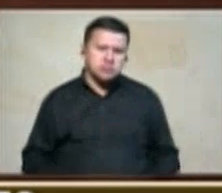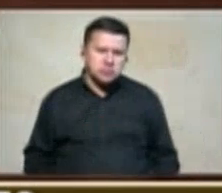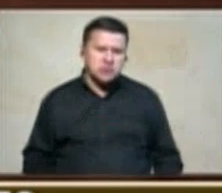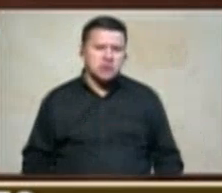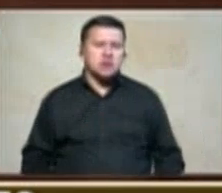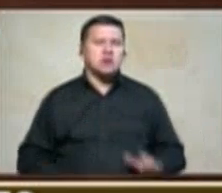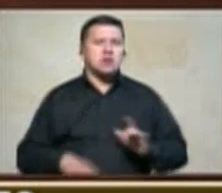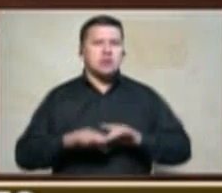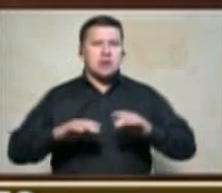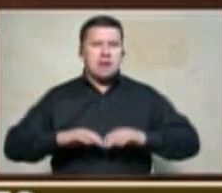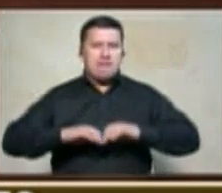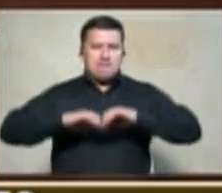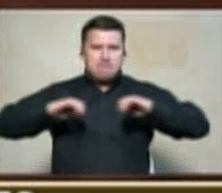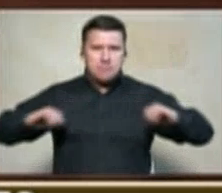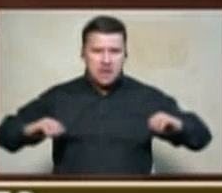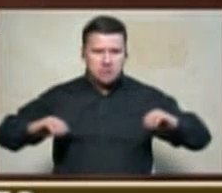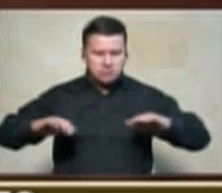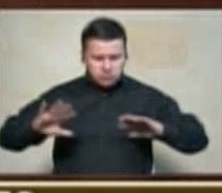hace un